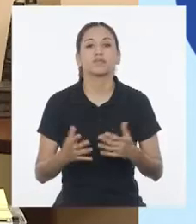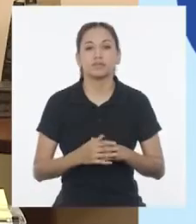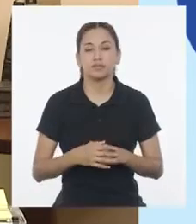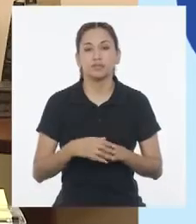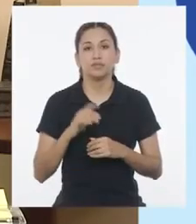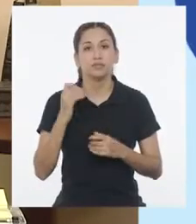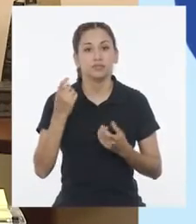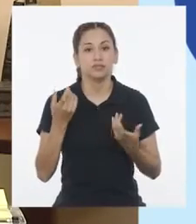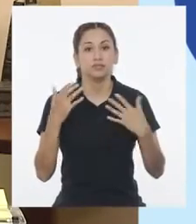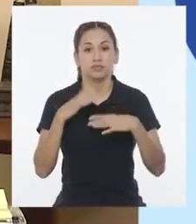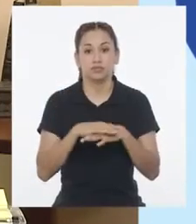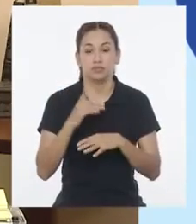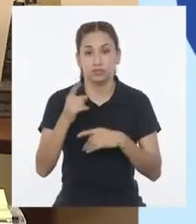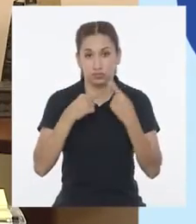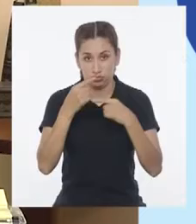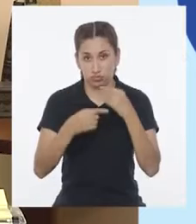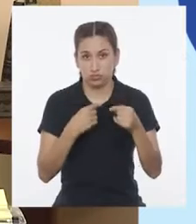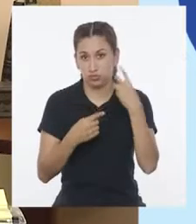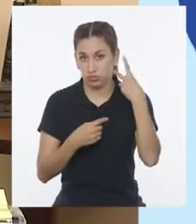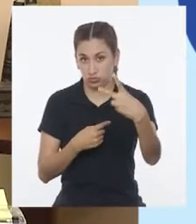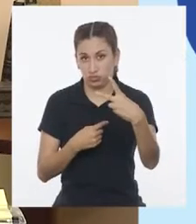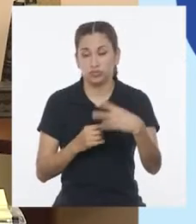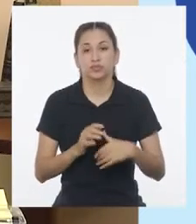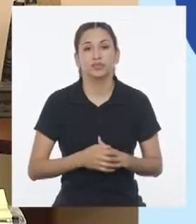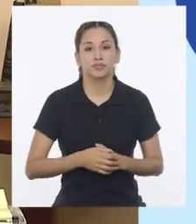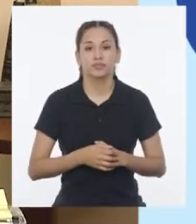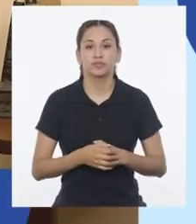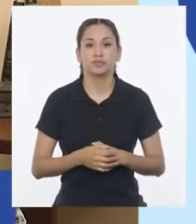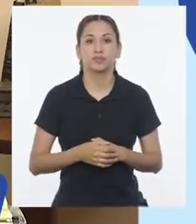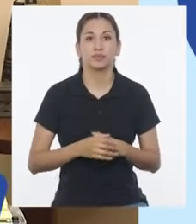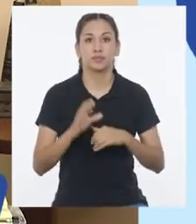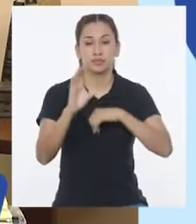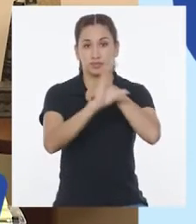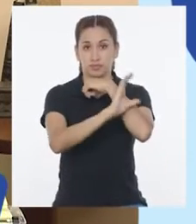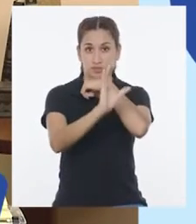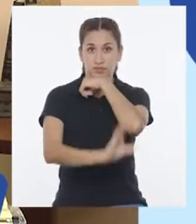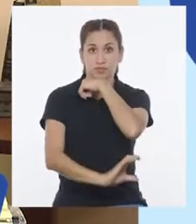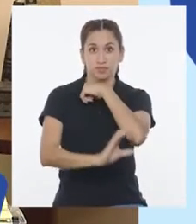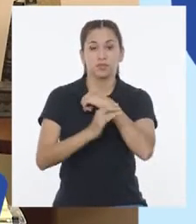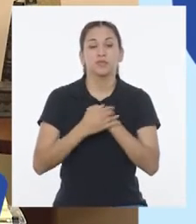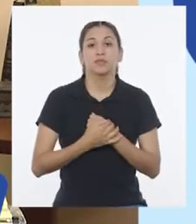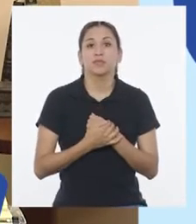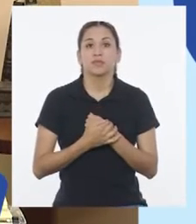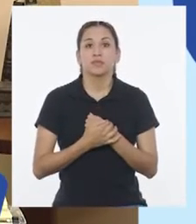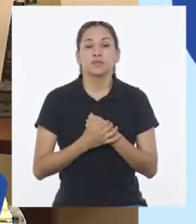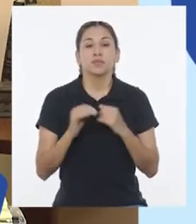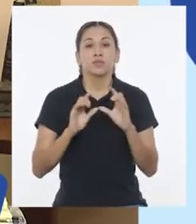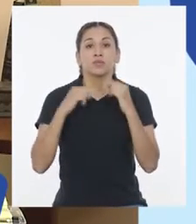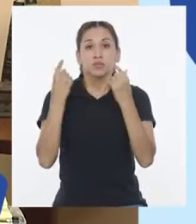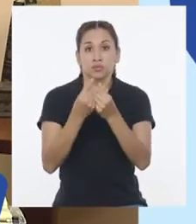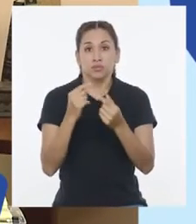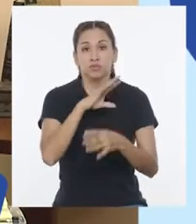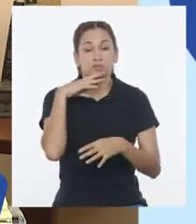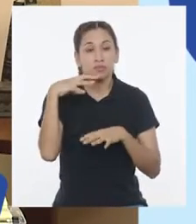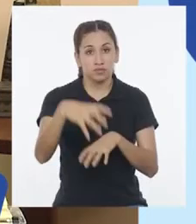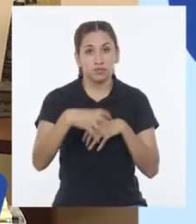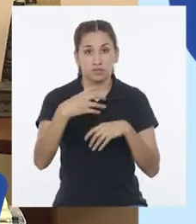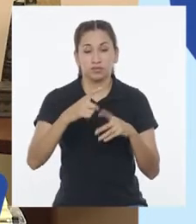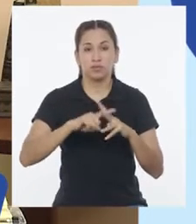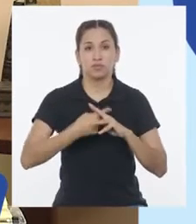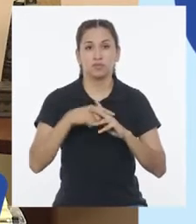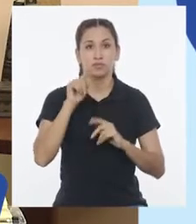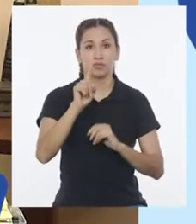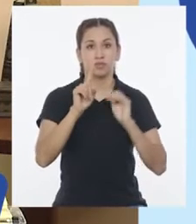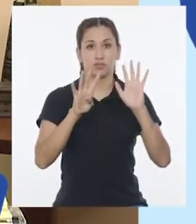profesor? Para contar sus orígenes, veamos dos casos. En Cajamarca, las rondas campesinas se formaron